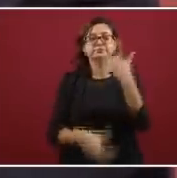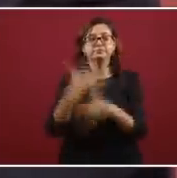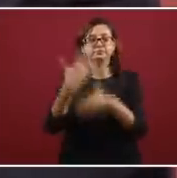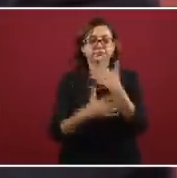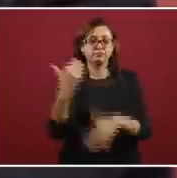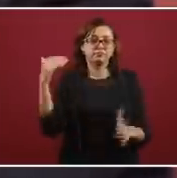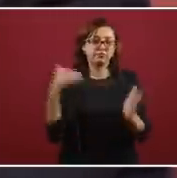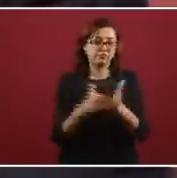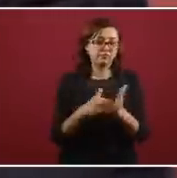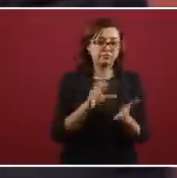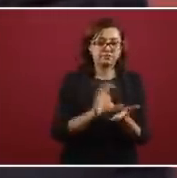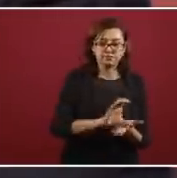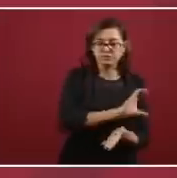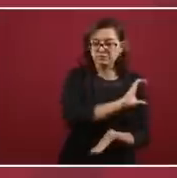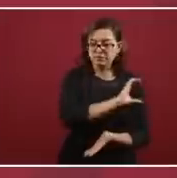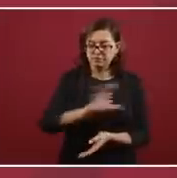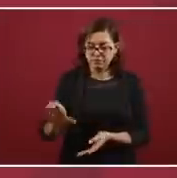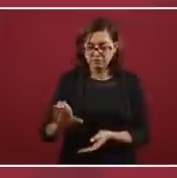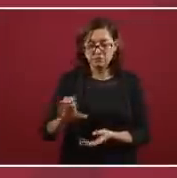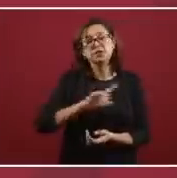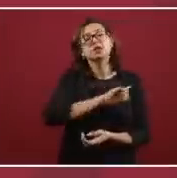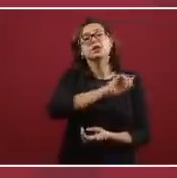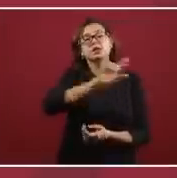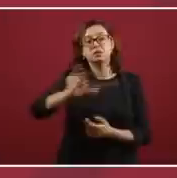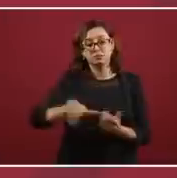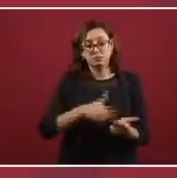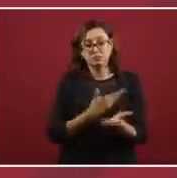15,000 y hasta 20,000.